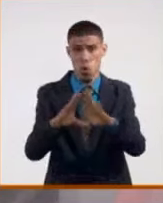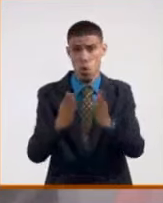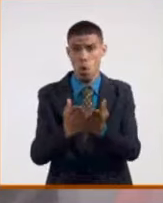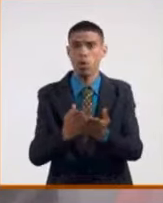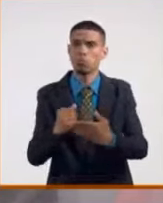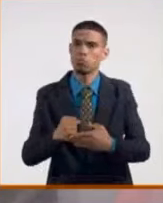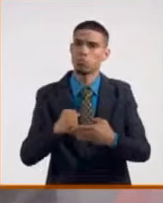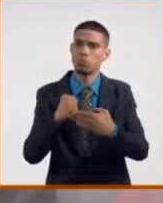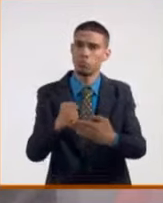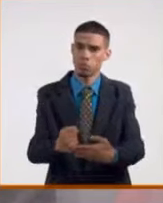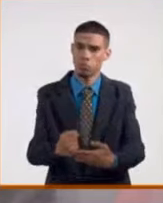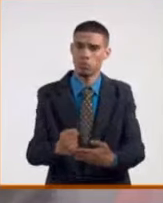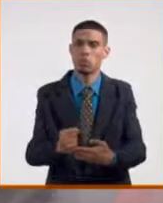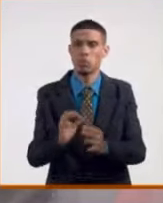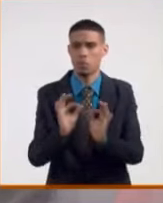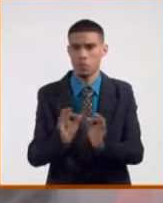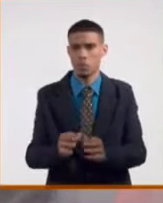paquetes neoliberales es pura mala intención